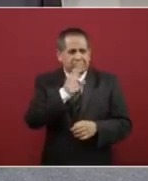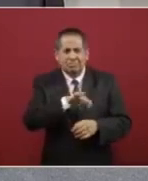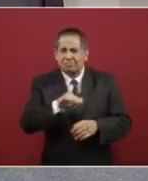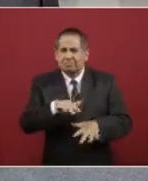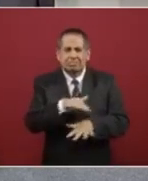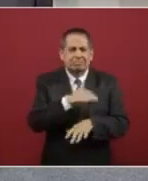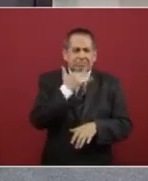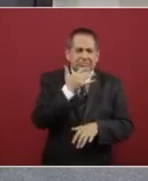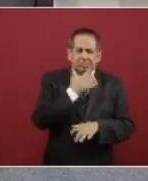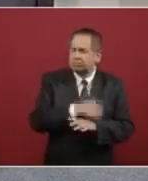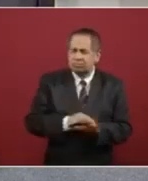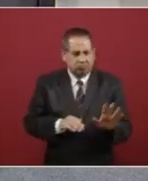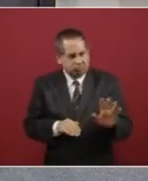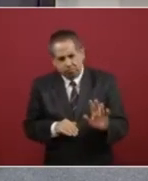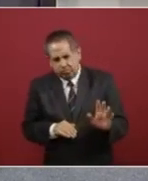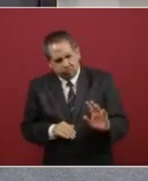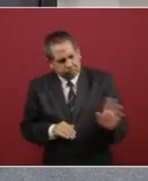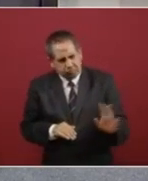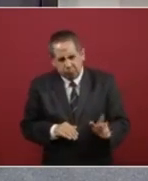No,